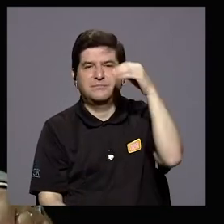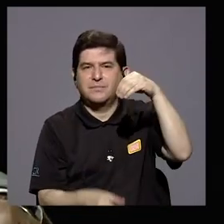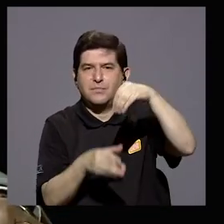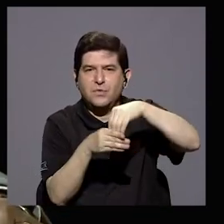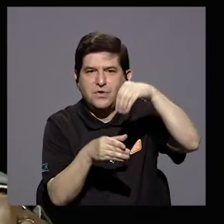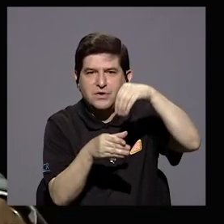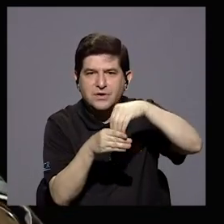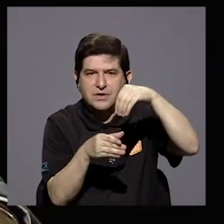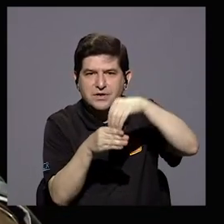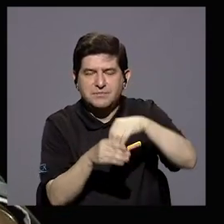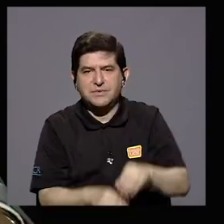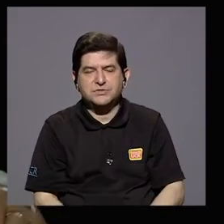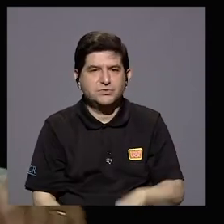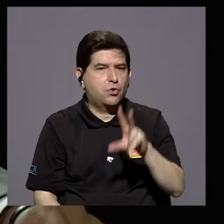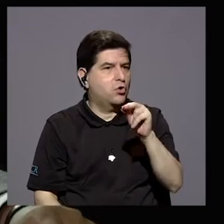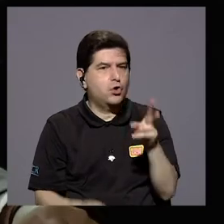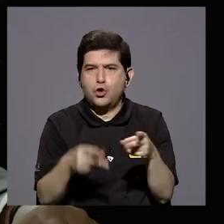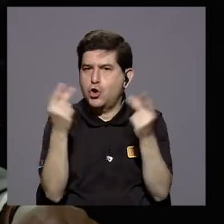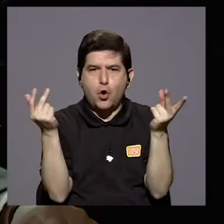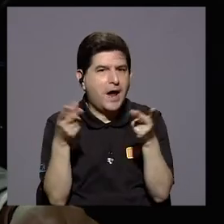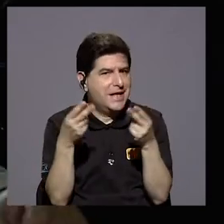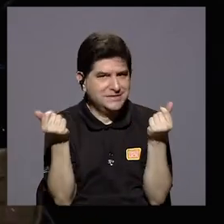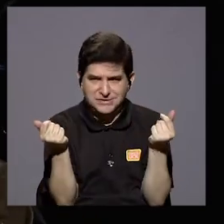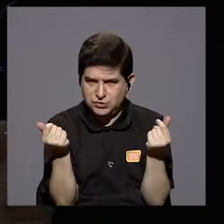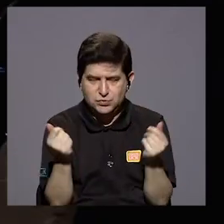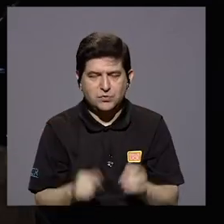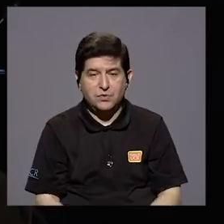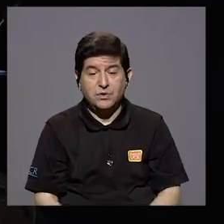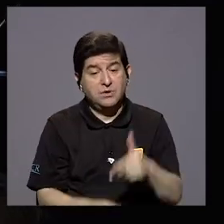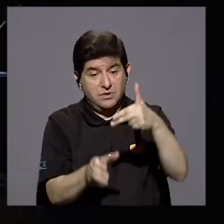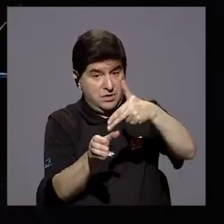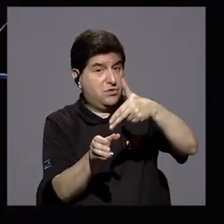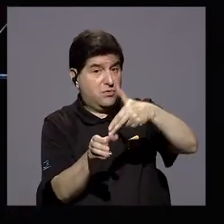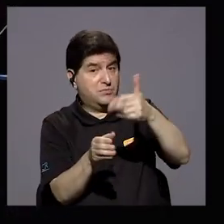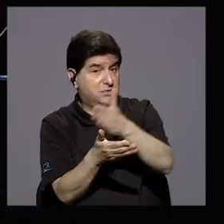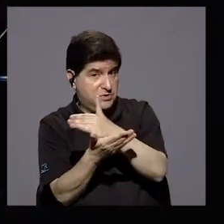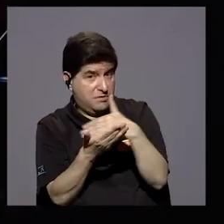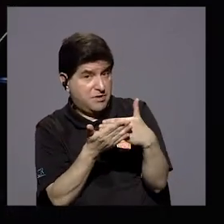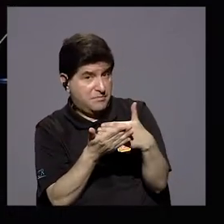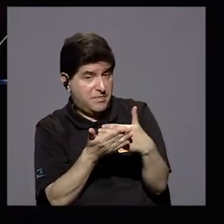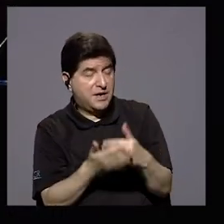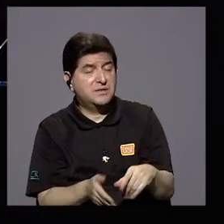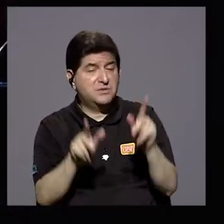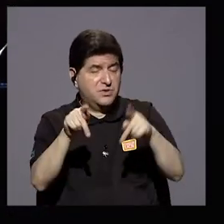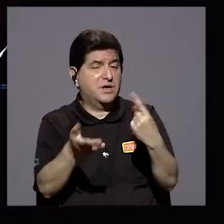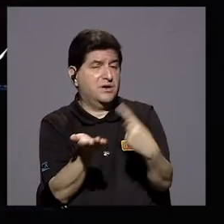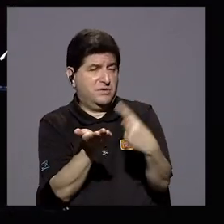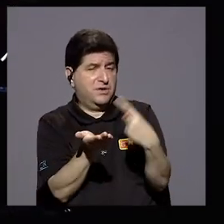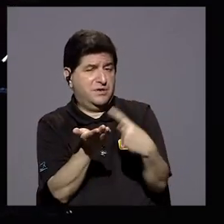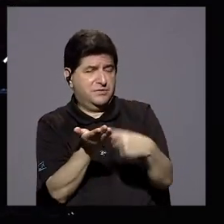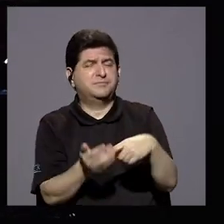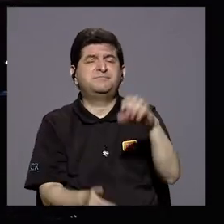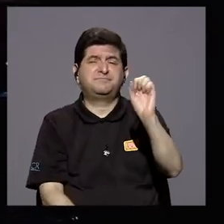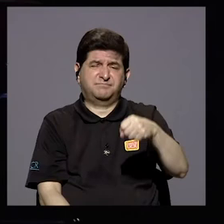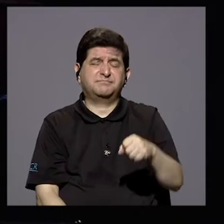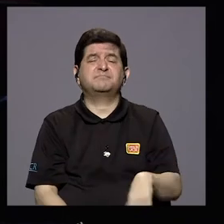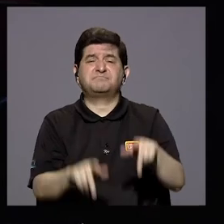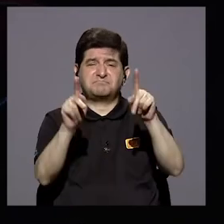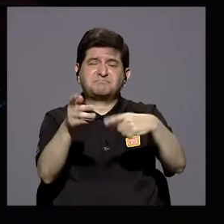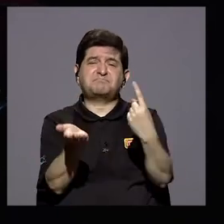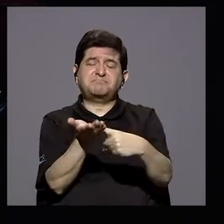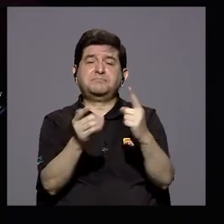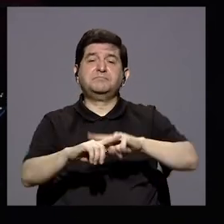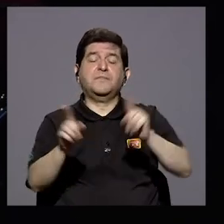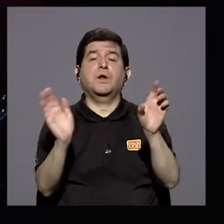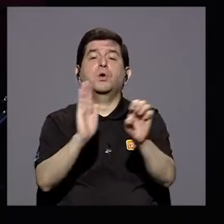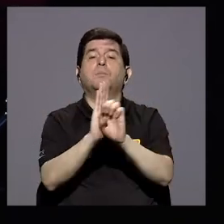la inversión en detrimento del gasto. Y bueno, el combustible sí es parte de ese rubro que la gente discute mucho. Sí, la gente